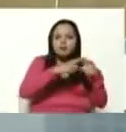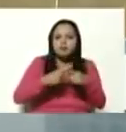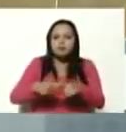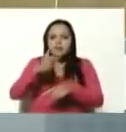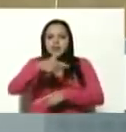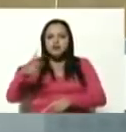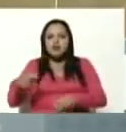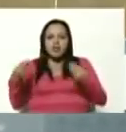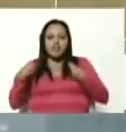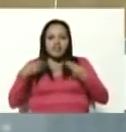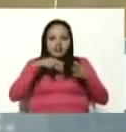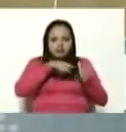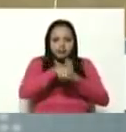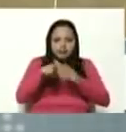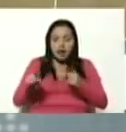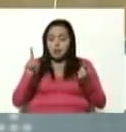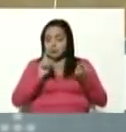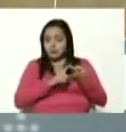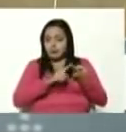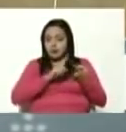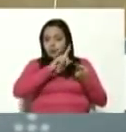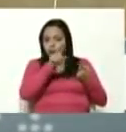todo. Primera pregunta.